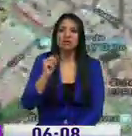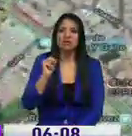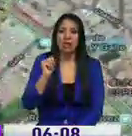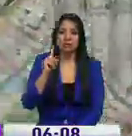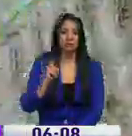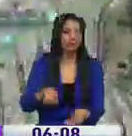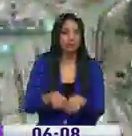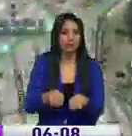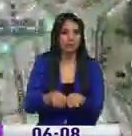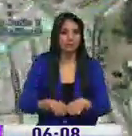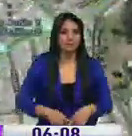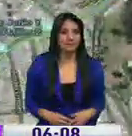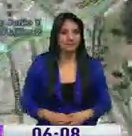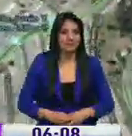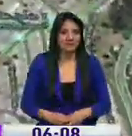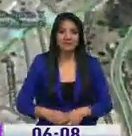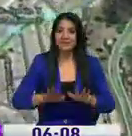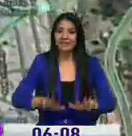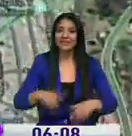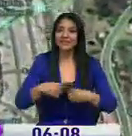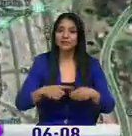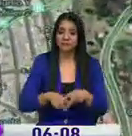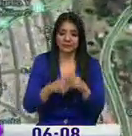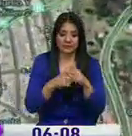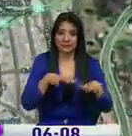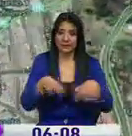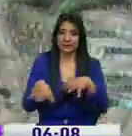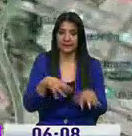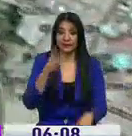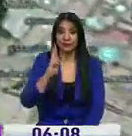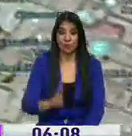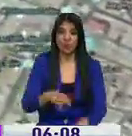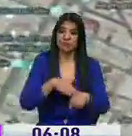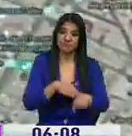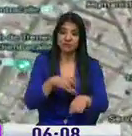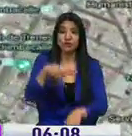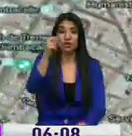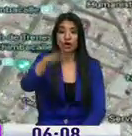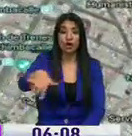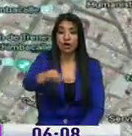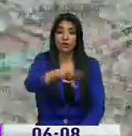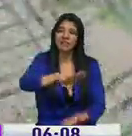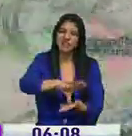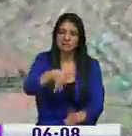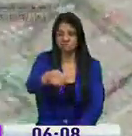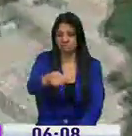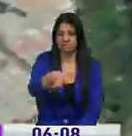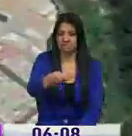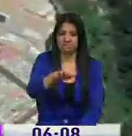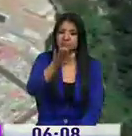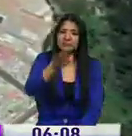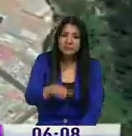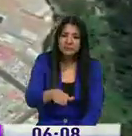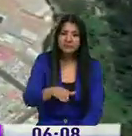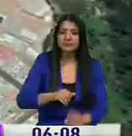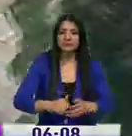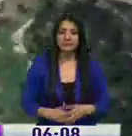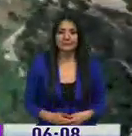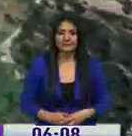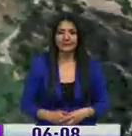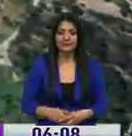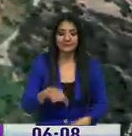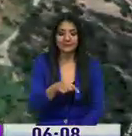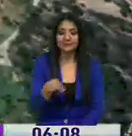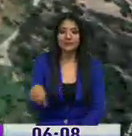a esta hora quito se despierta en la parte de surco tráfico en la parte de norcentral pues un poco menos complicado el